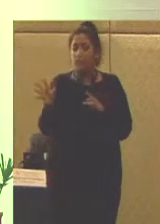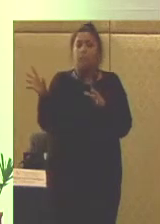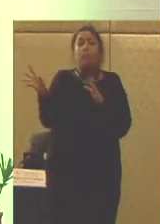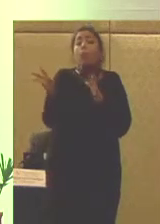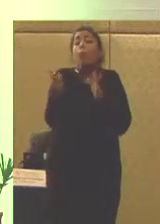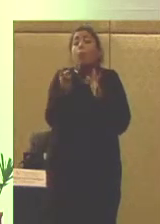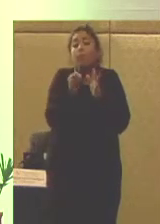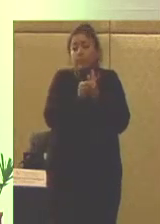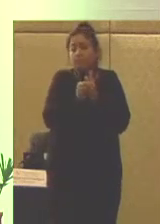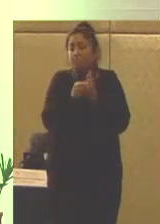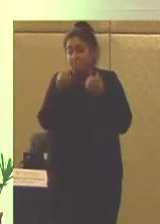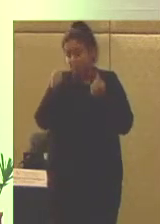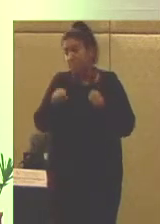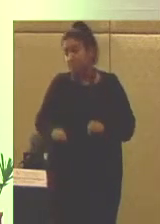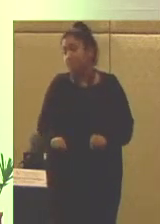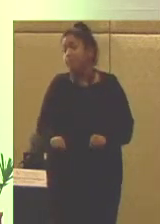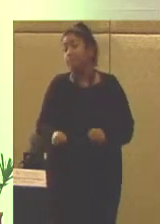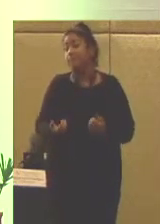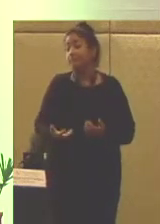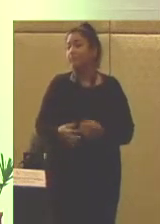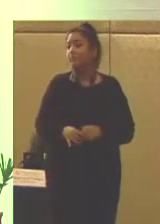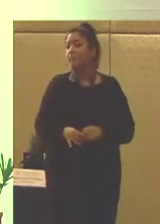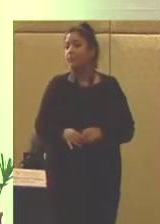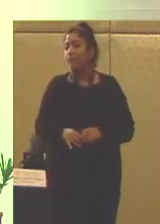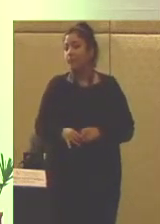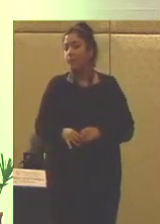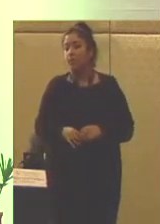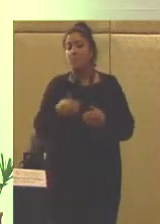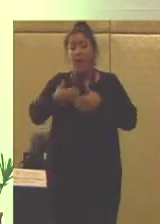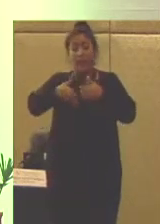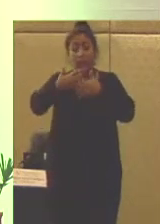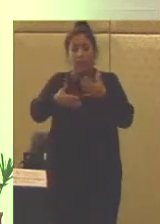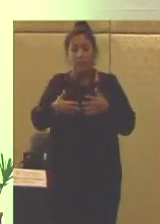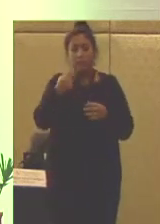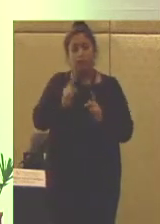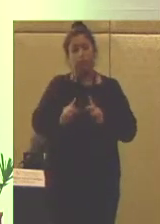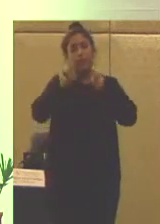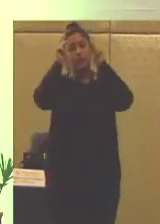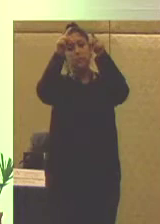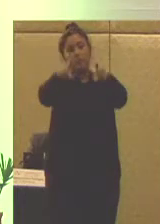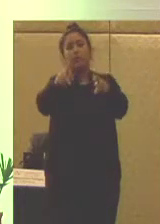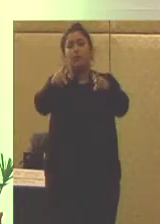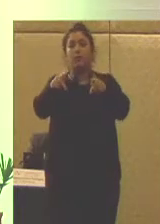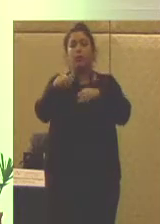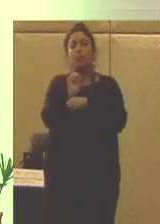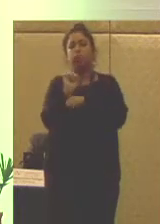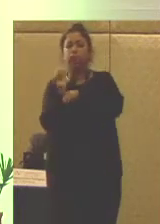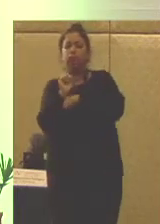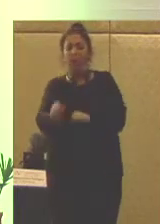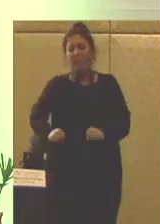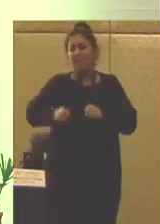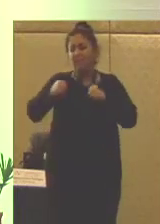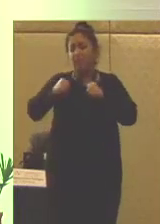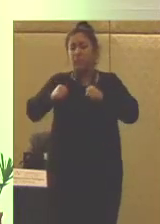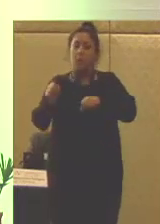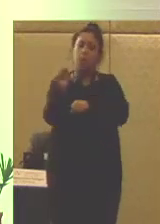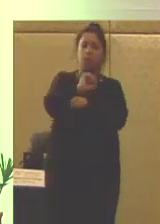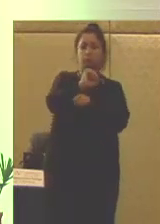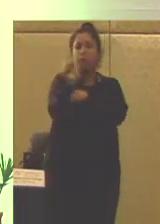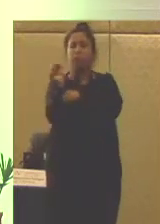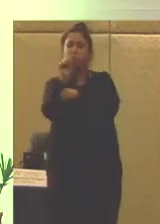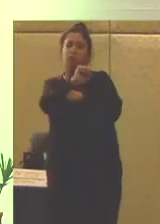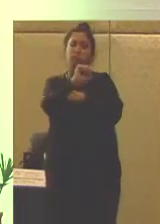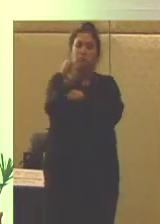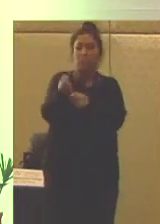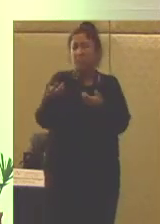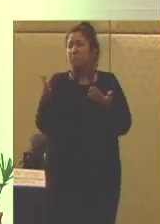para que la estructura tuviera mejor soporte al paso de los camiones de carga, pero además algo muy importante que tiene que ver con una serie de estudios de riesgo